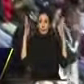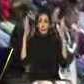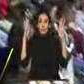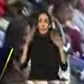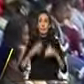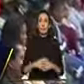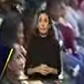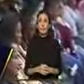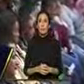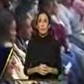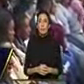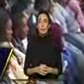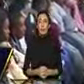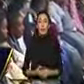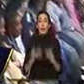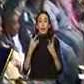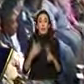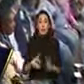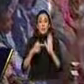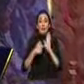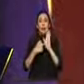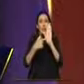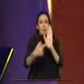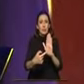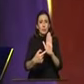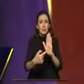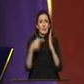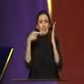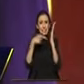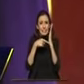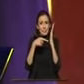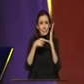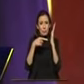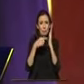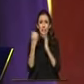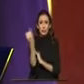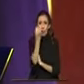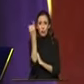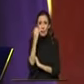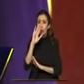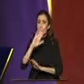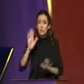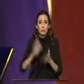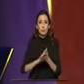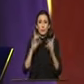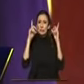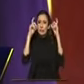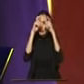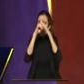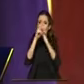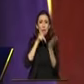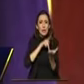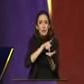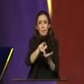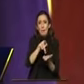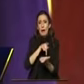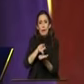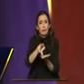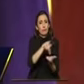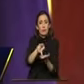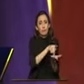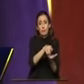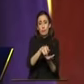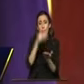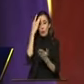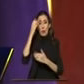pues ha demostrado ser una carga demasiado pesada para muchas personas. Es distorsionante, ya que